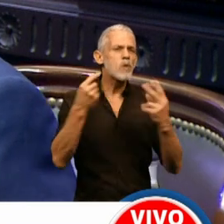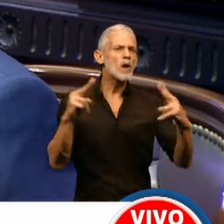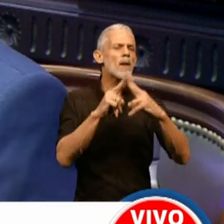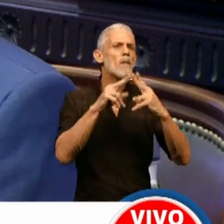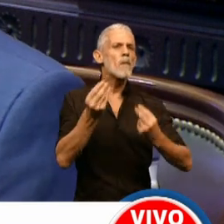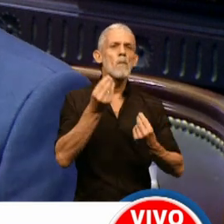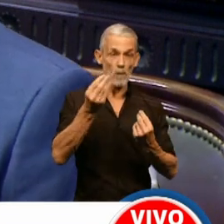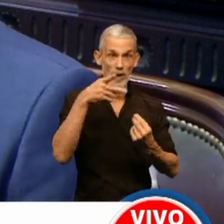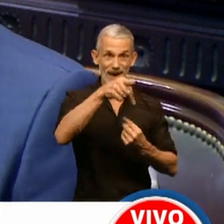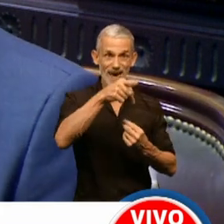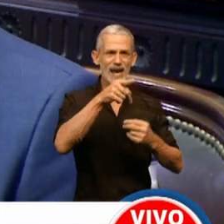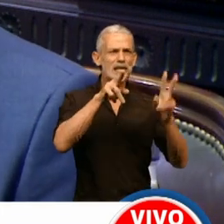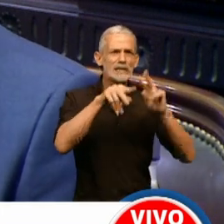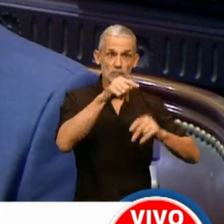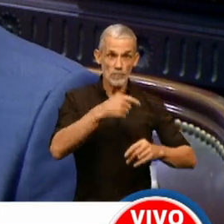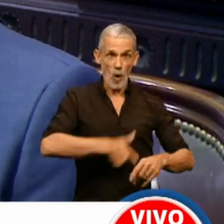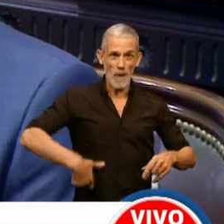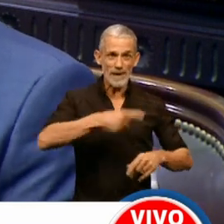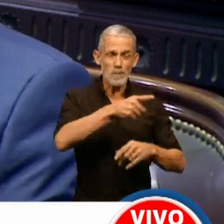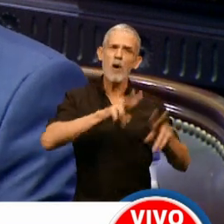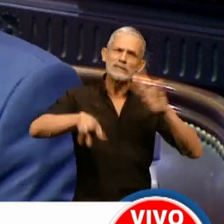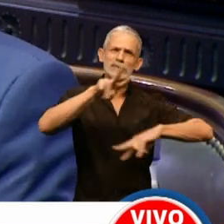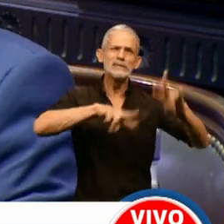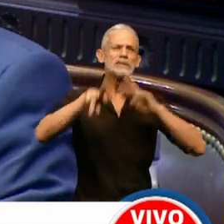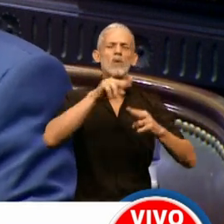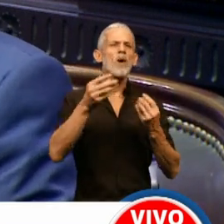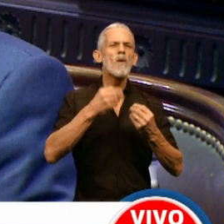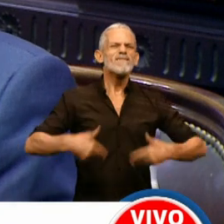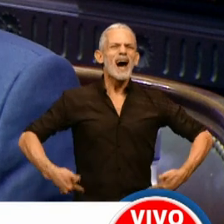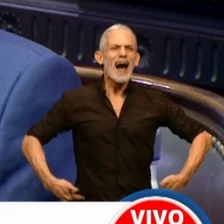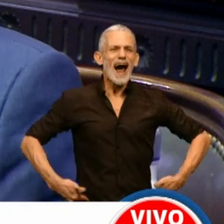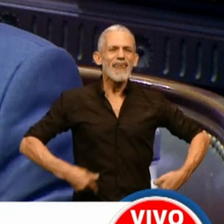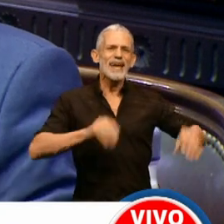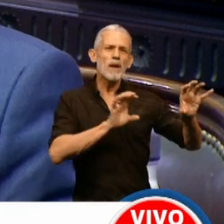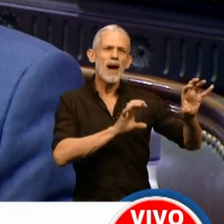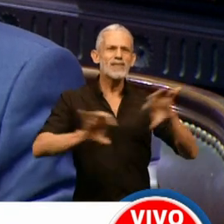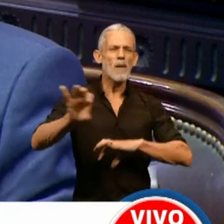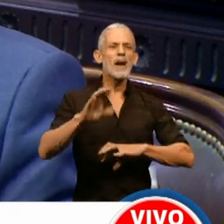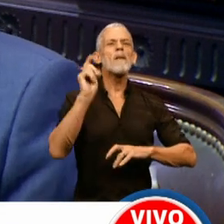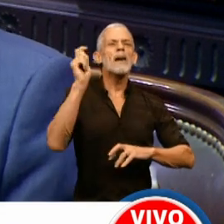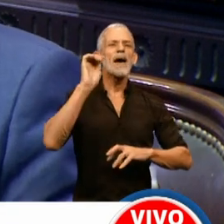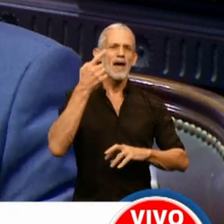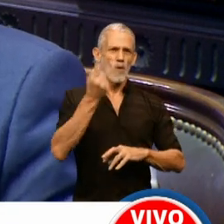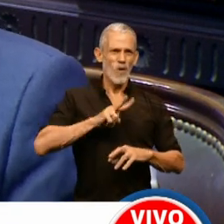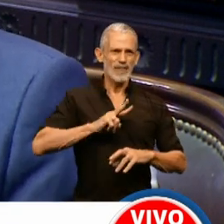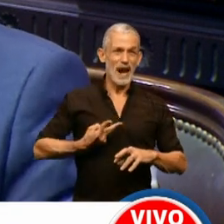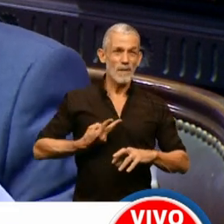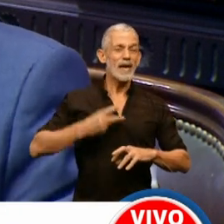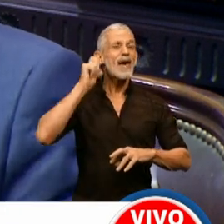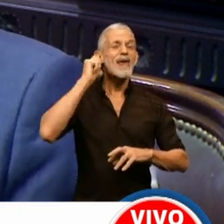porque me reuní porque le estaba buscando un una cadera para un trasplante para un travesti de